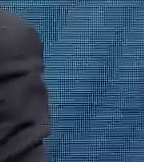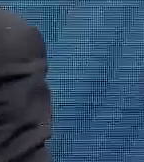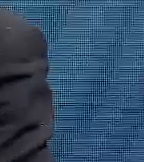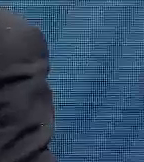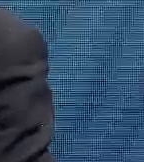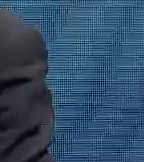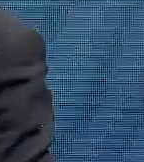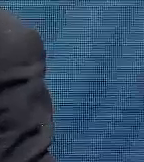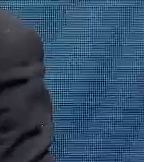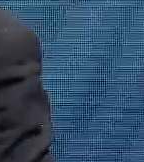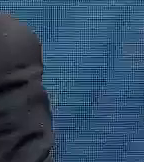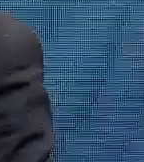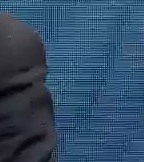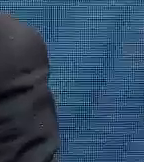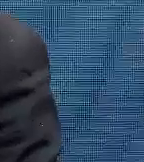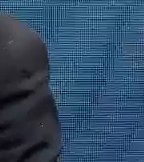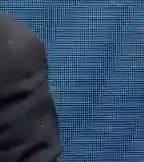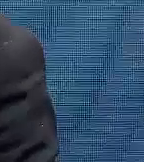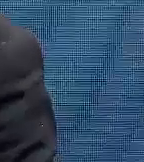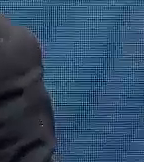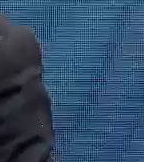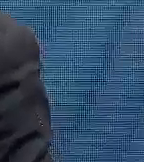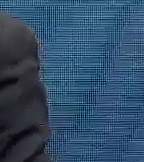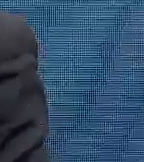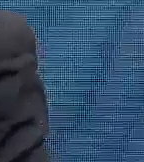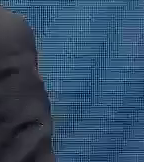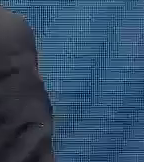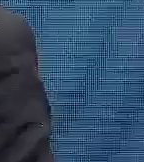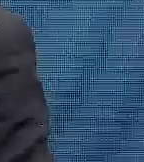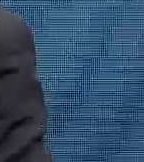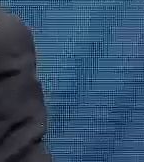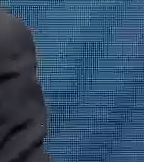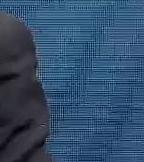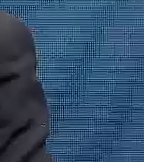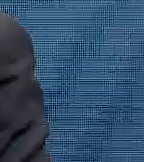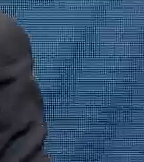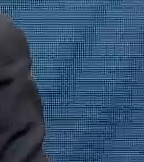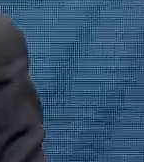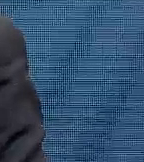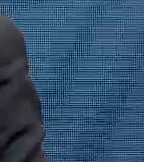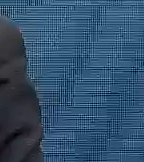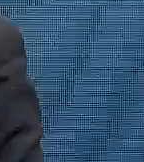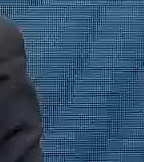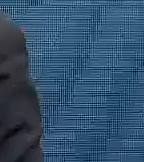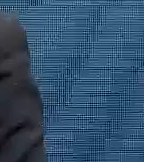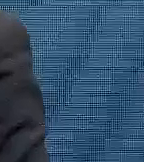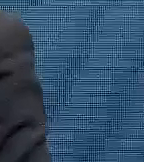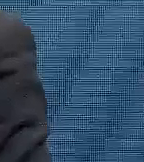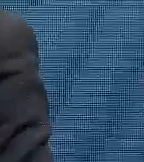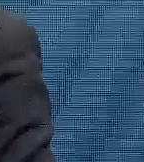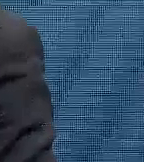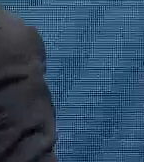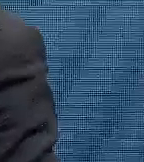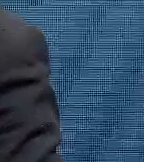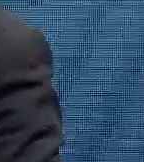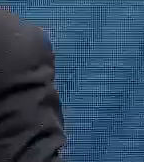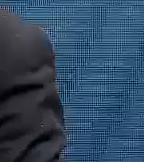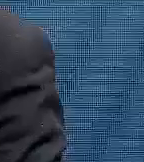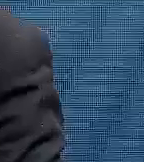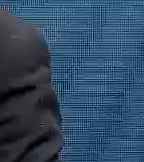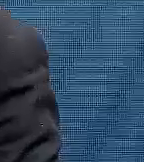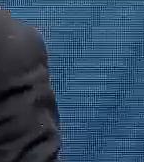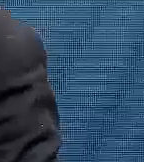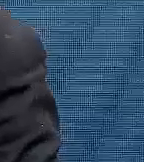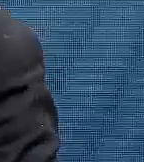un taxi que se recogía luego de un concierto, de hecho que se registró a mediados de junio pasado en la ciudad de Santa Cruz y que